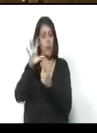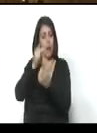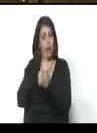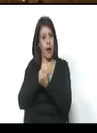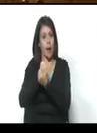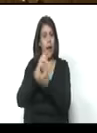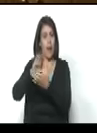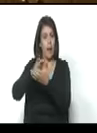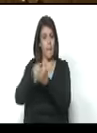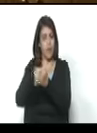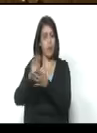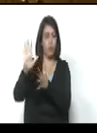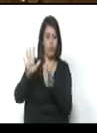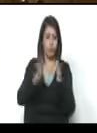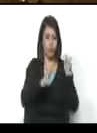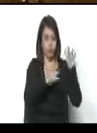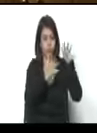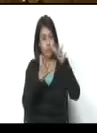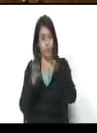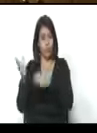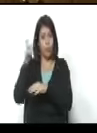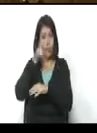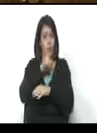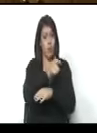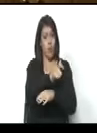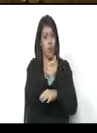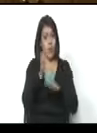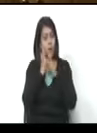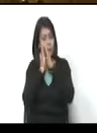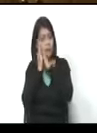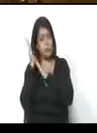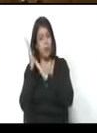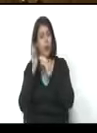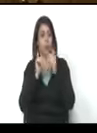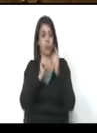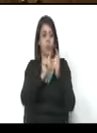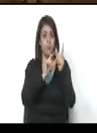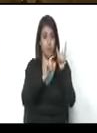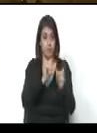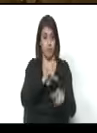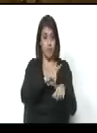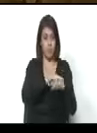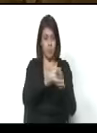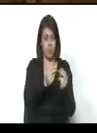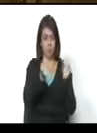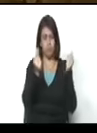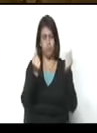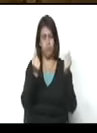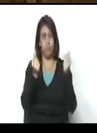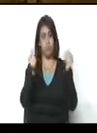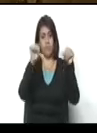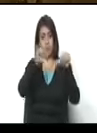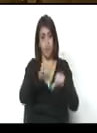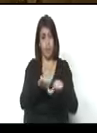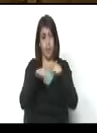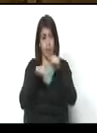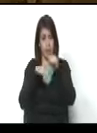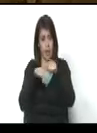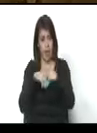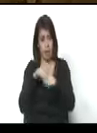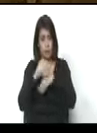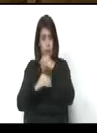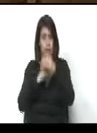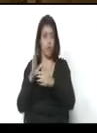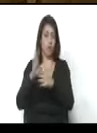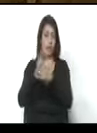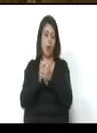un pueblo que habían dormido, de una América que habían hecho trizas. Ese rastro que dejó el